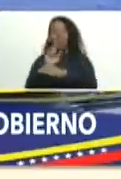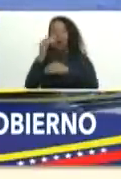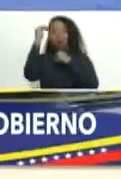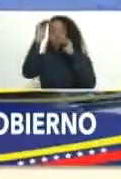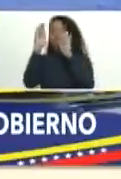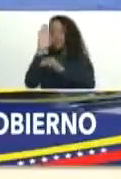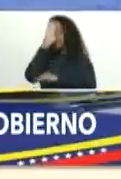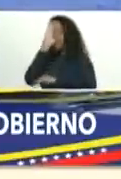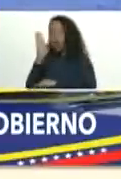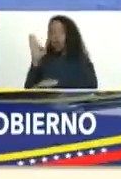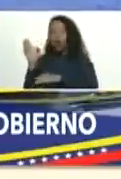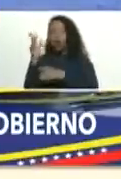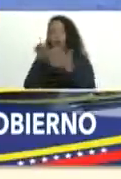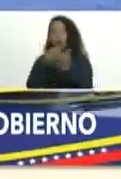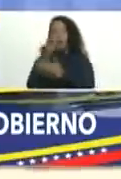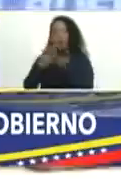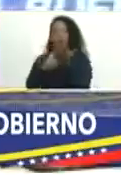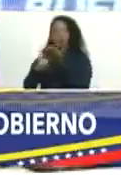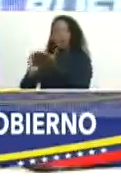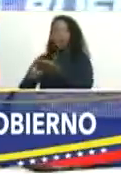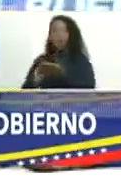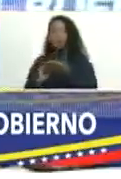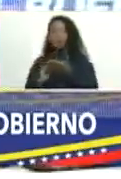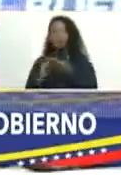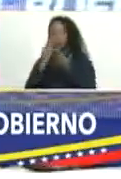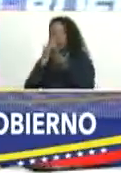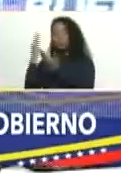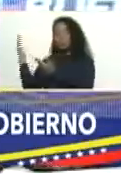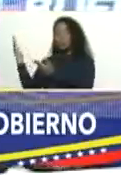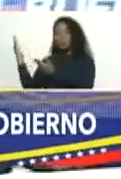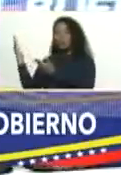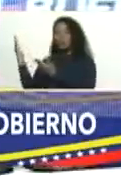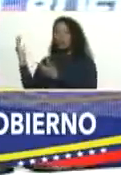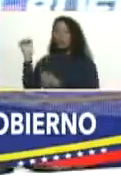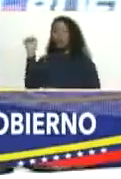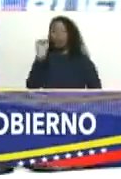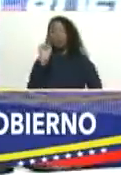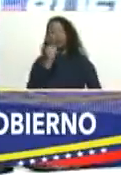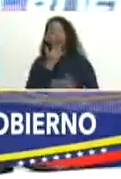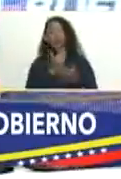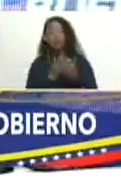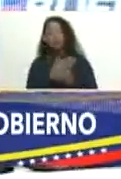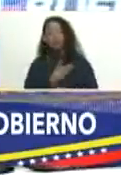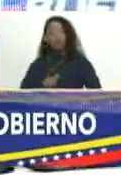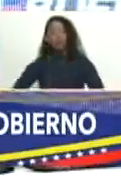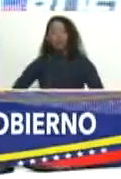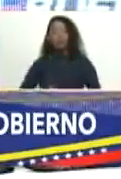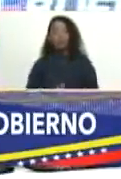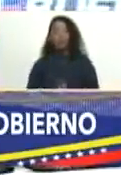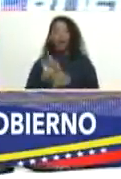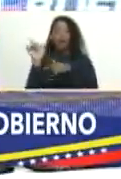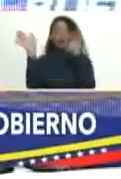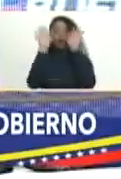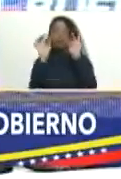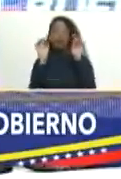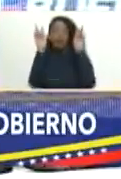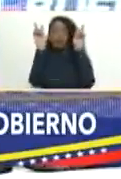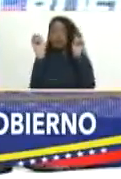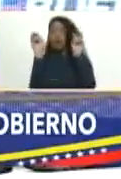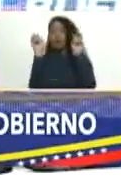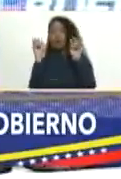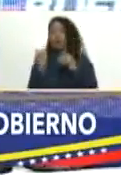problemas? Por favor, vicepresidenta. Gracias, presidente. Bueno, tal como usted lo ha dicho, un método muy novedoso. No